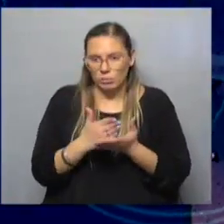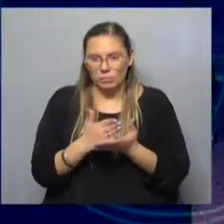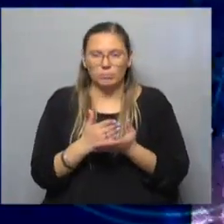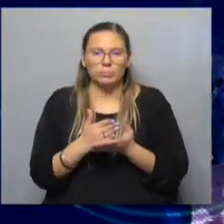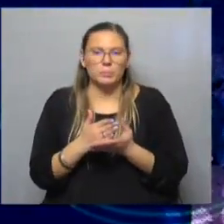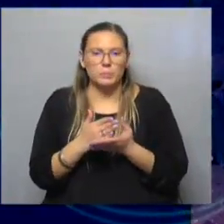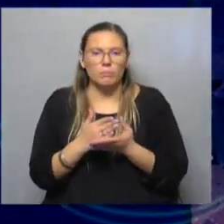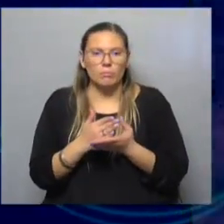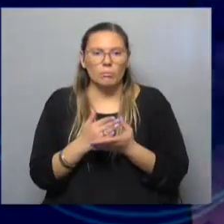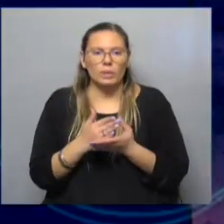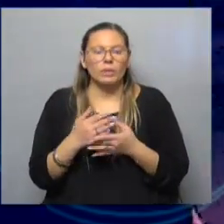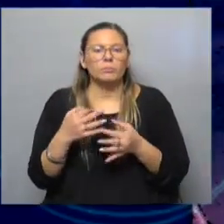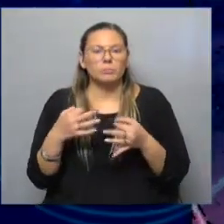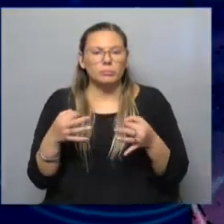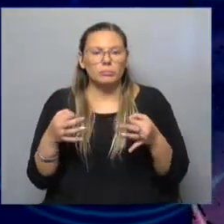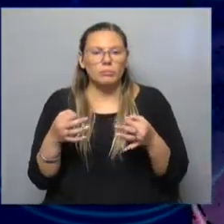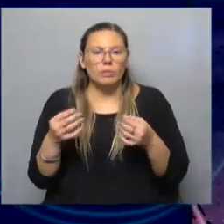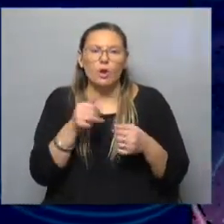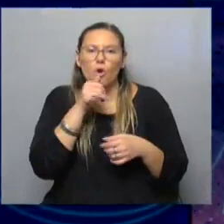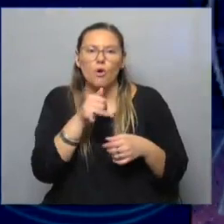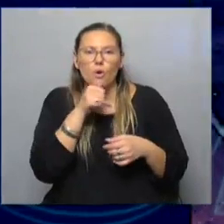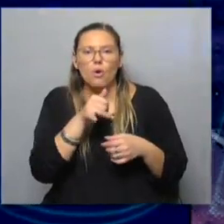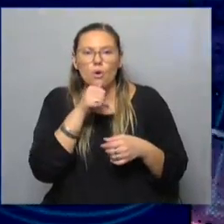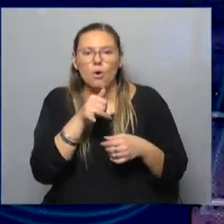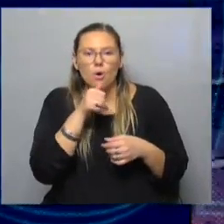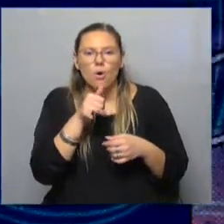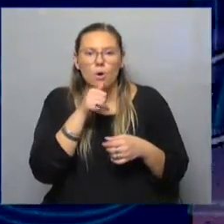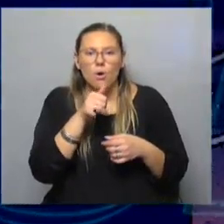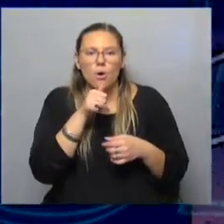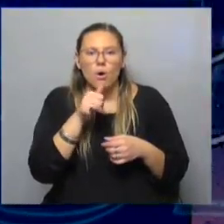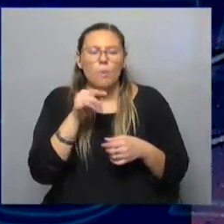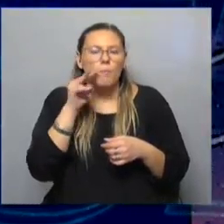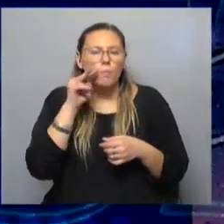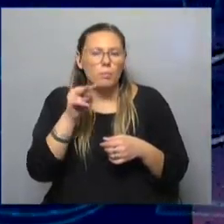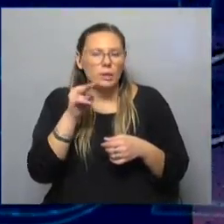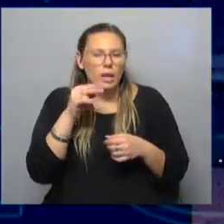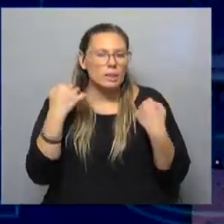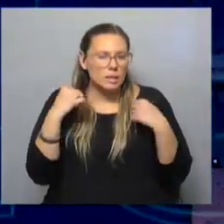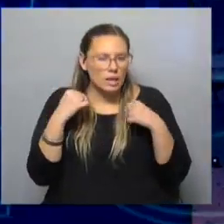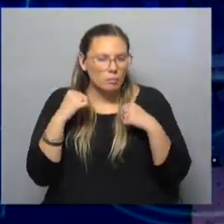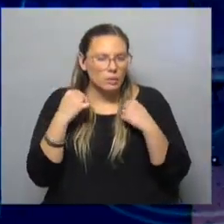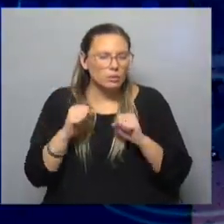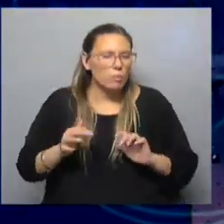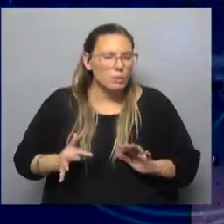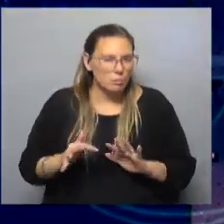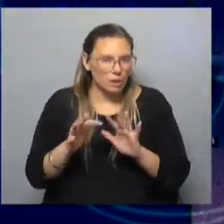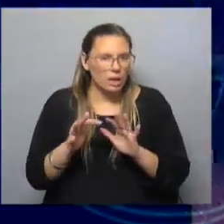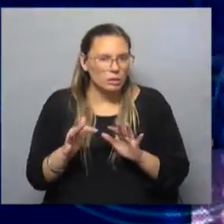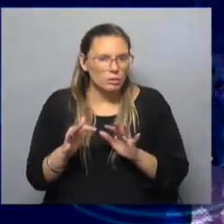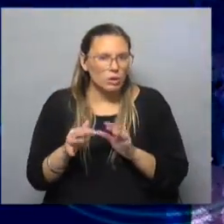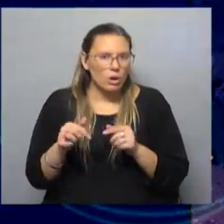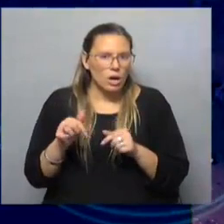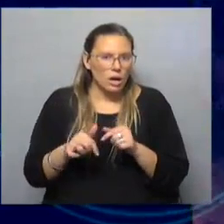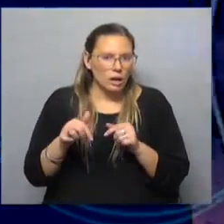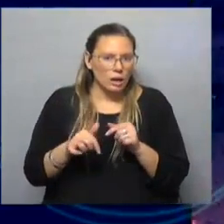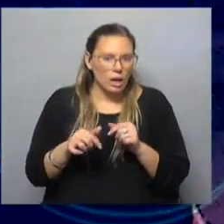anteúltima, digamos. Perfecto. Bueno, contame también si estuviste mirando un poco los entrenamientos o cómo se prepararon. ¿Estuvieron preparándose aquí